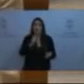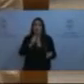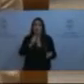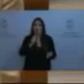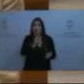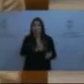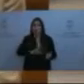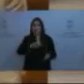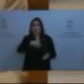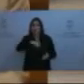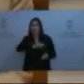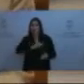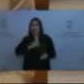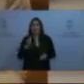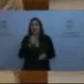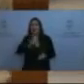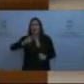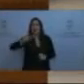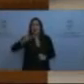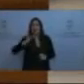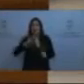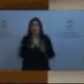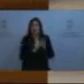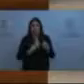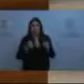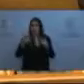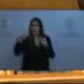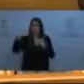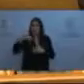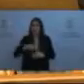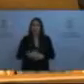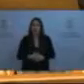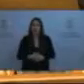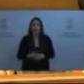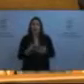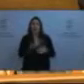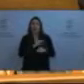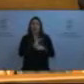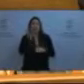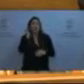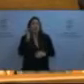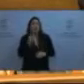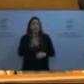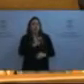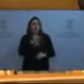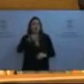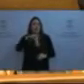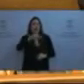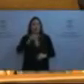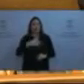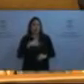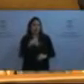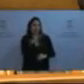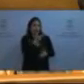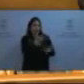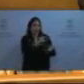la península. Datos oficiales. Gracias, señor presidente. Gracias, señora consejera. Señor Benta, puede intervenir.